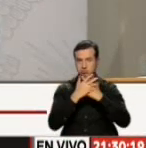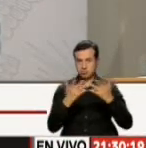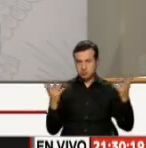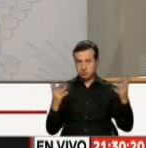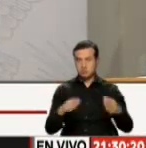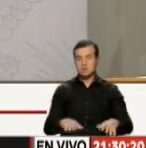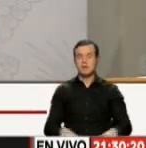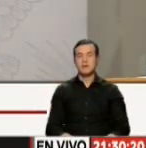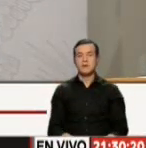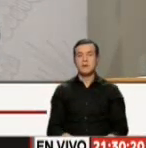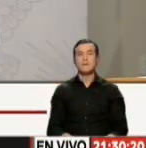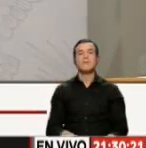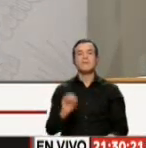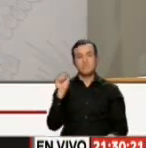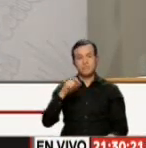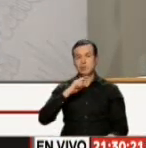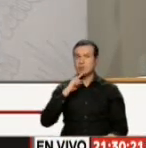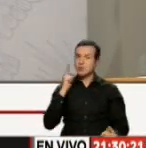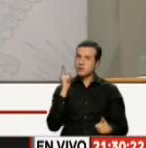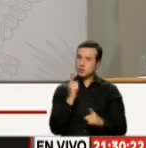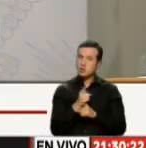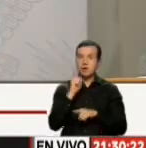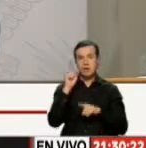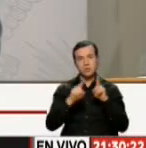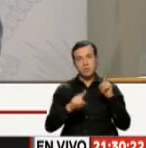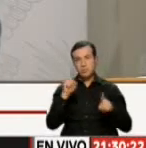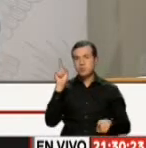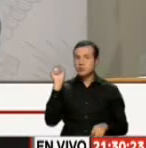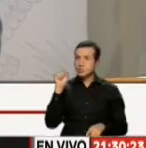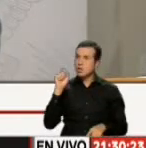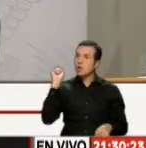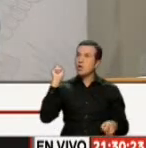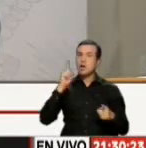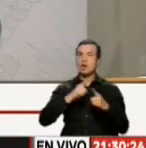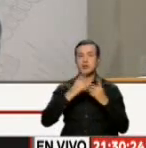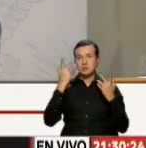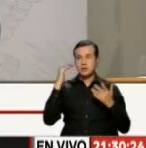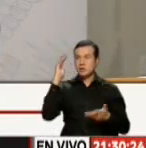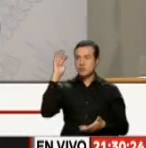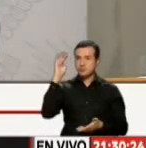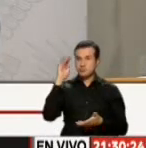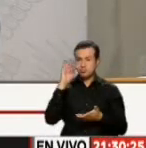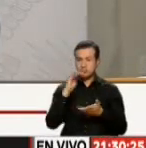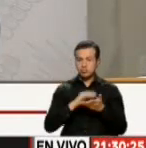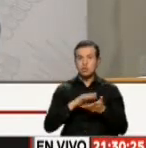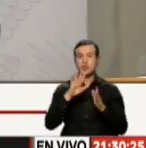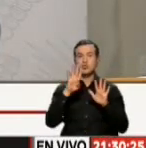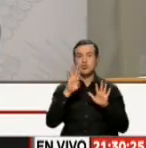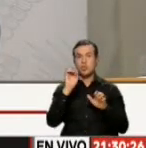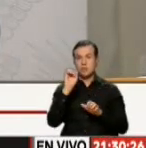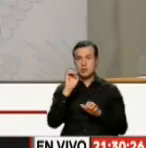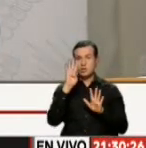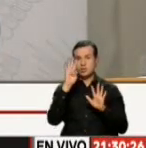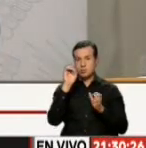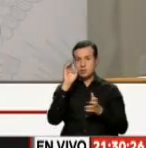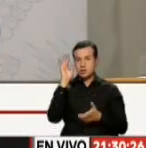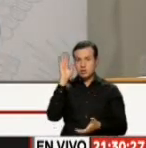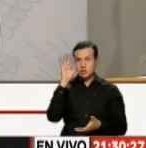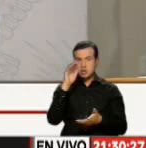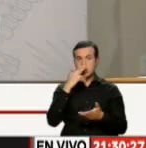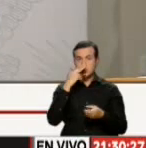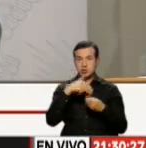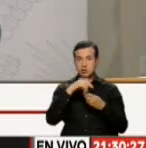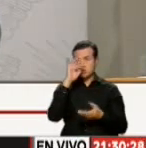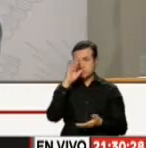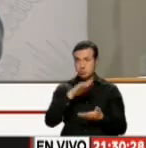así lo indique. Se puede dar eso en ciertos sectores hasta que se vaya desplazando el combustible que está en las